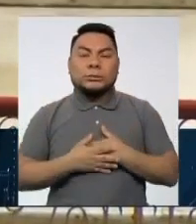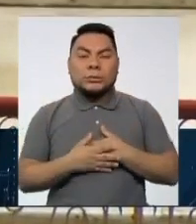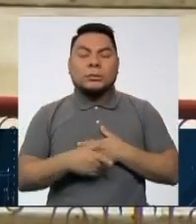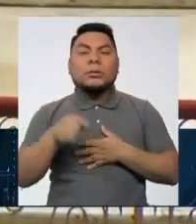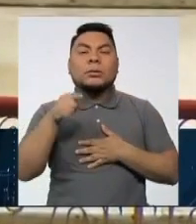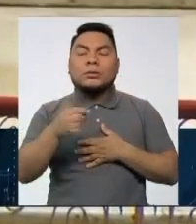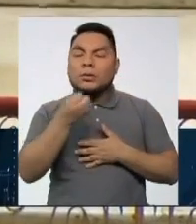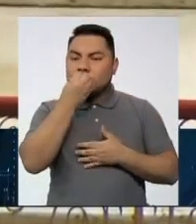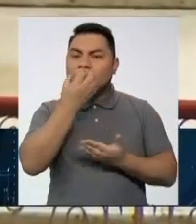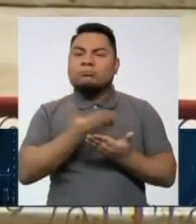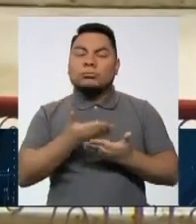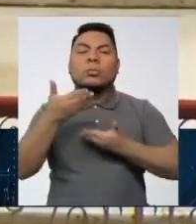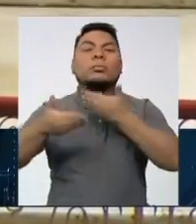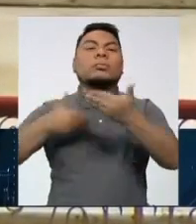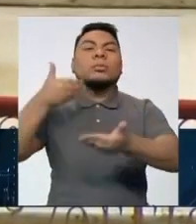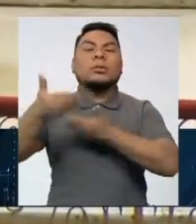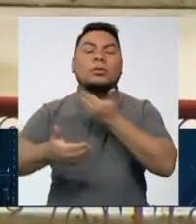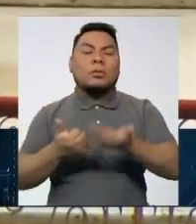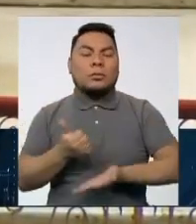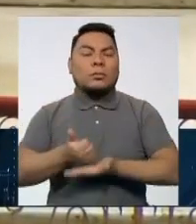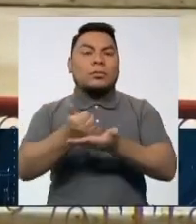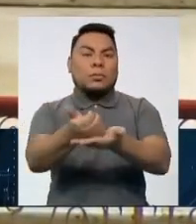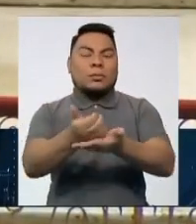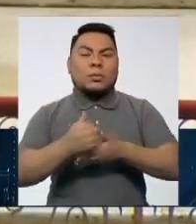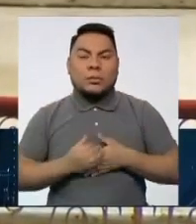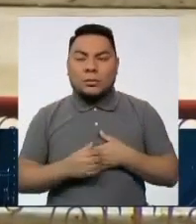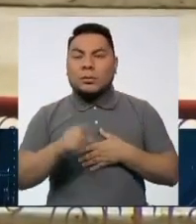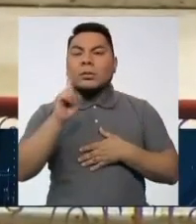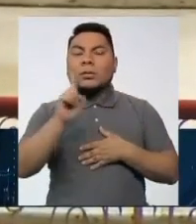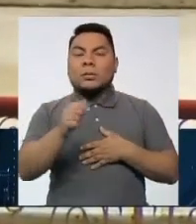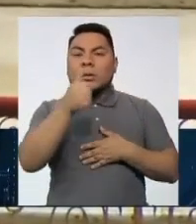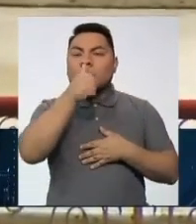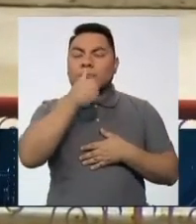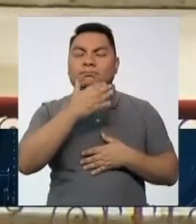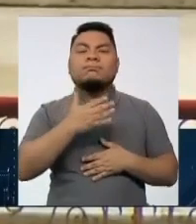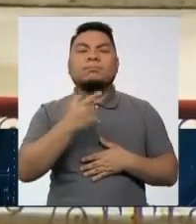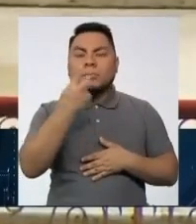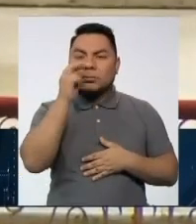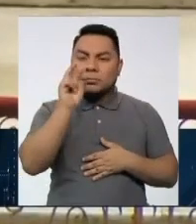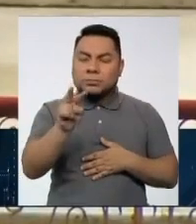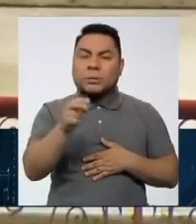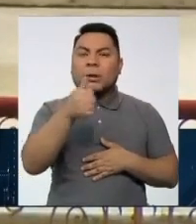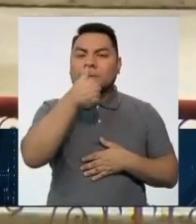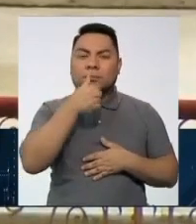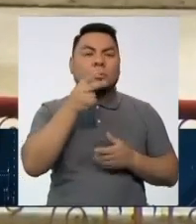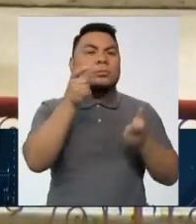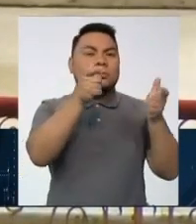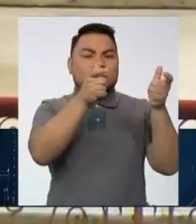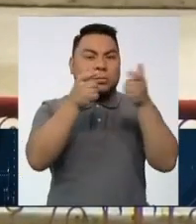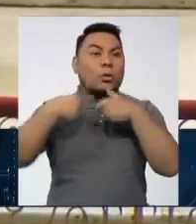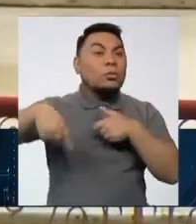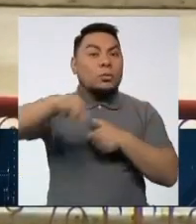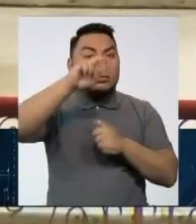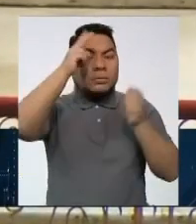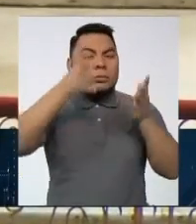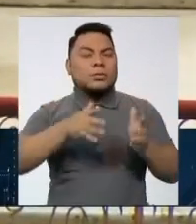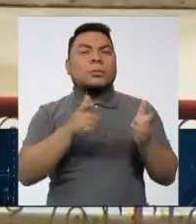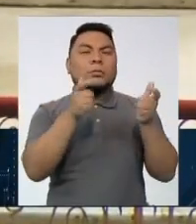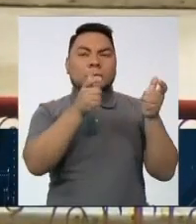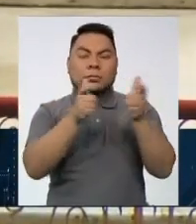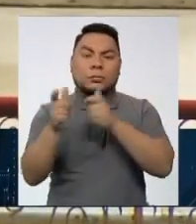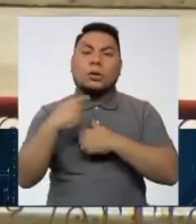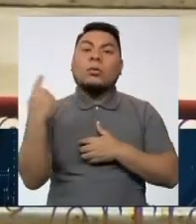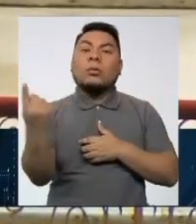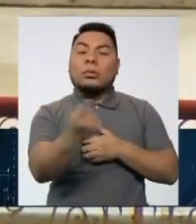la generosa colaboración con una prudente y eficaz vigilancia ciudadana de todos los